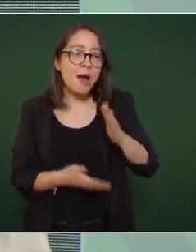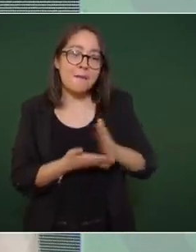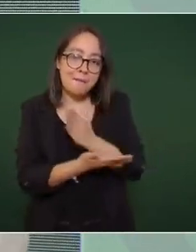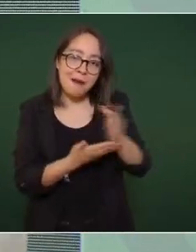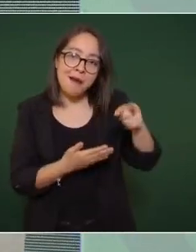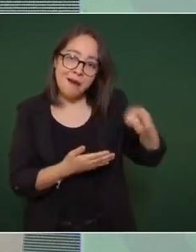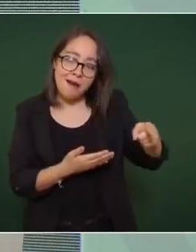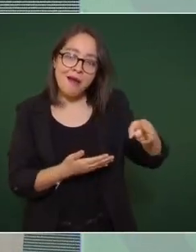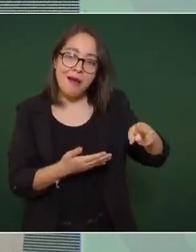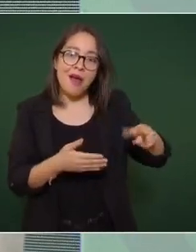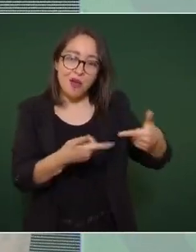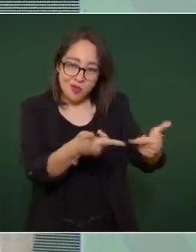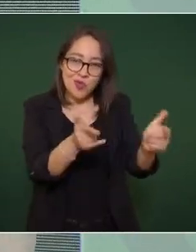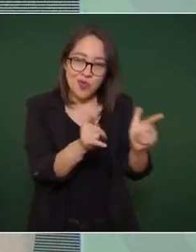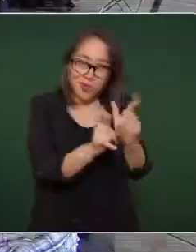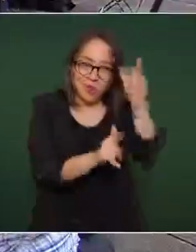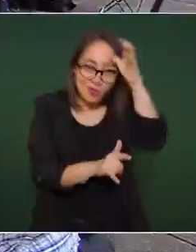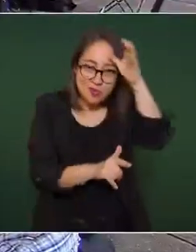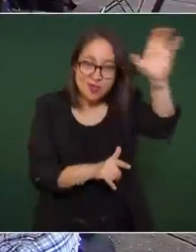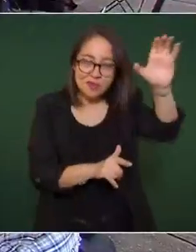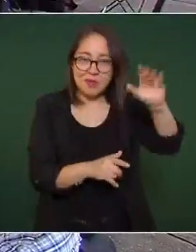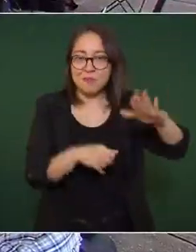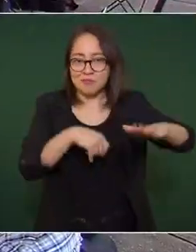porque se sabía